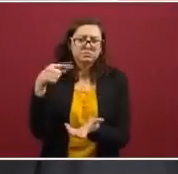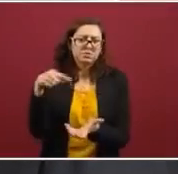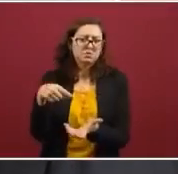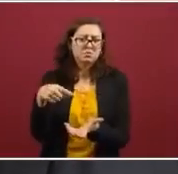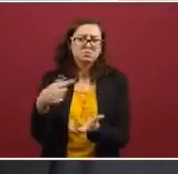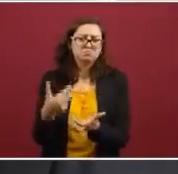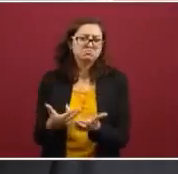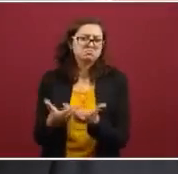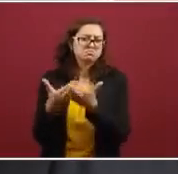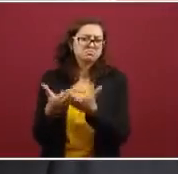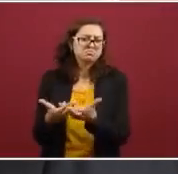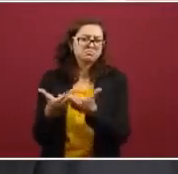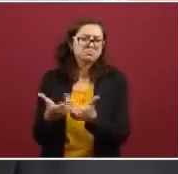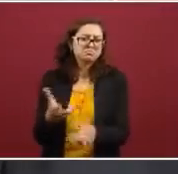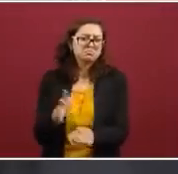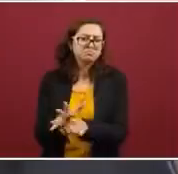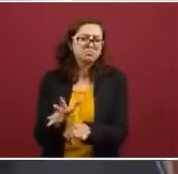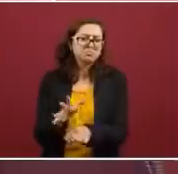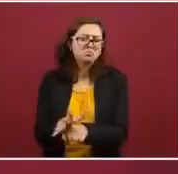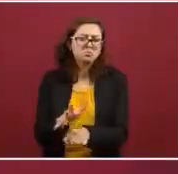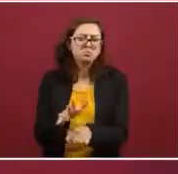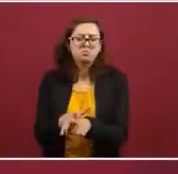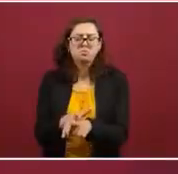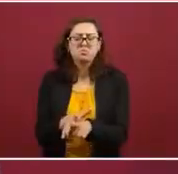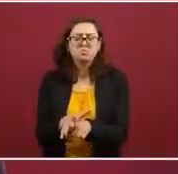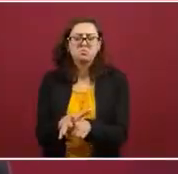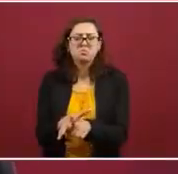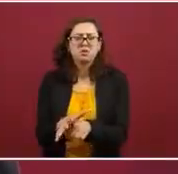disponible de alrededor de